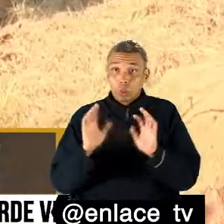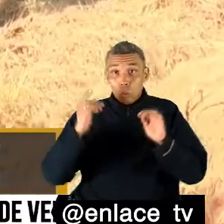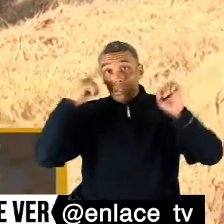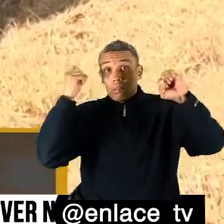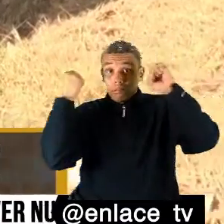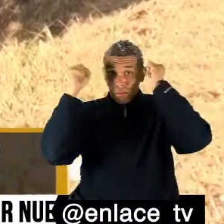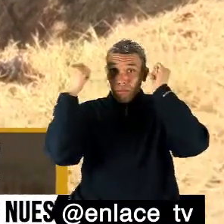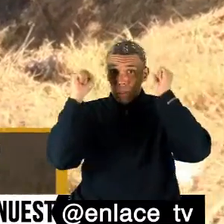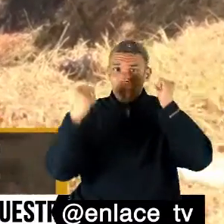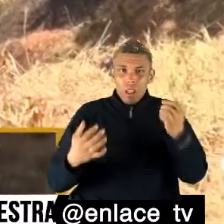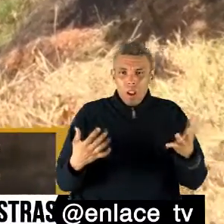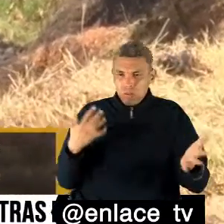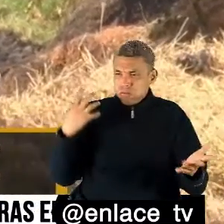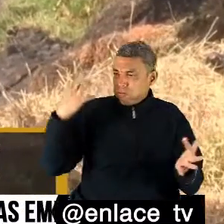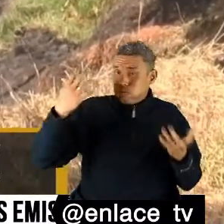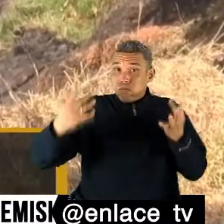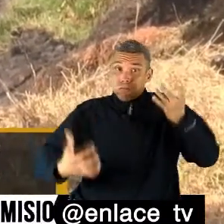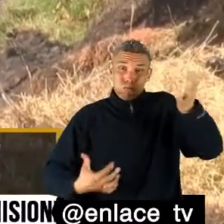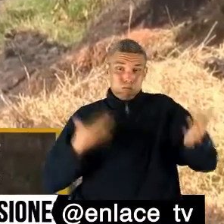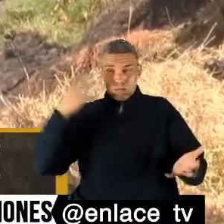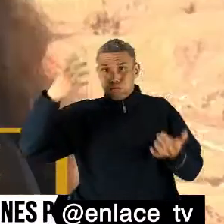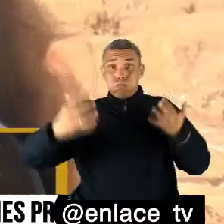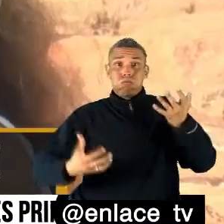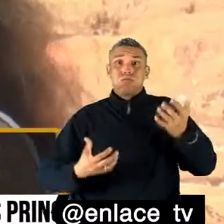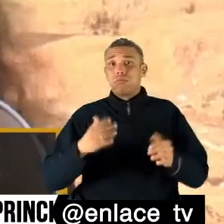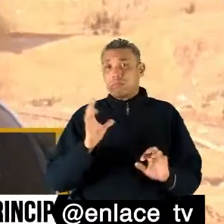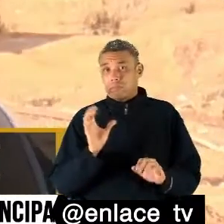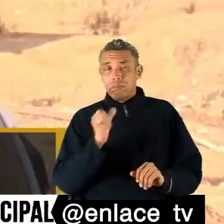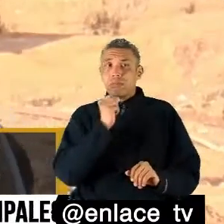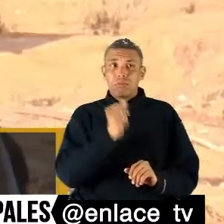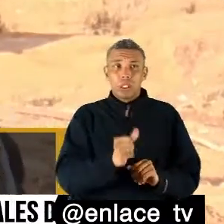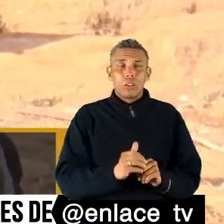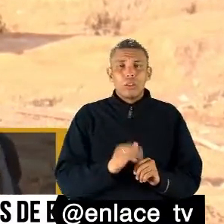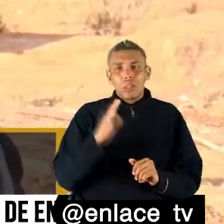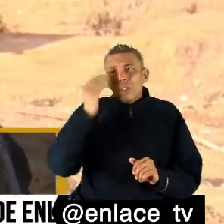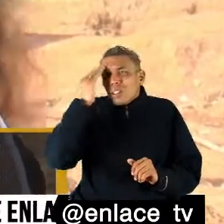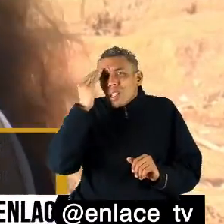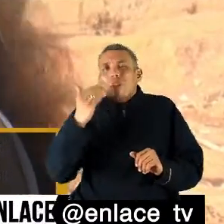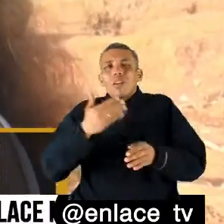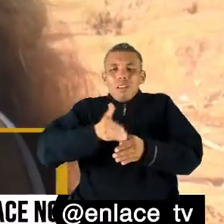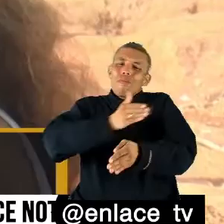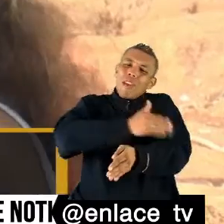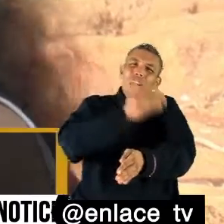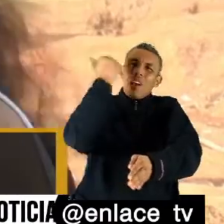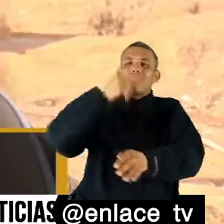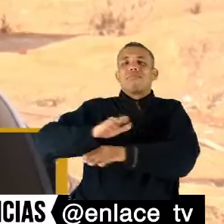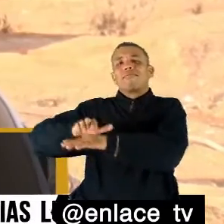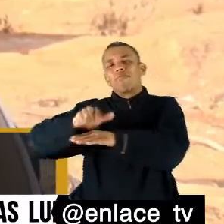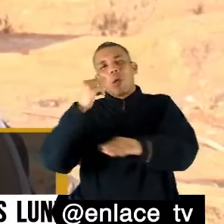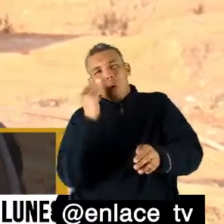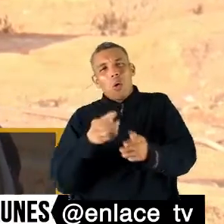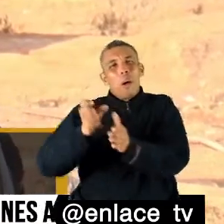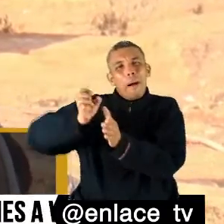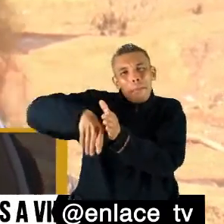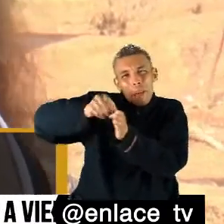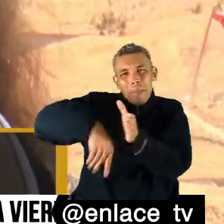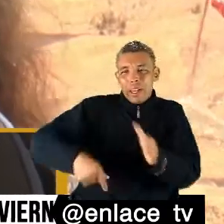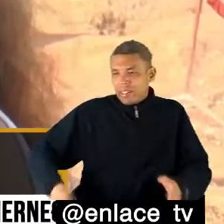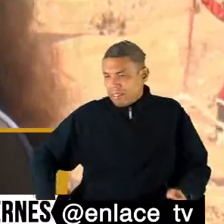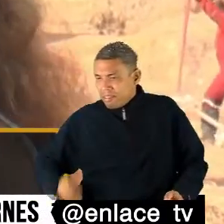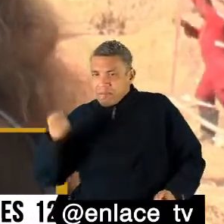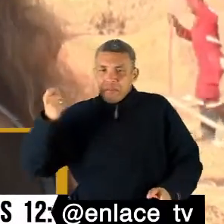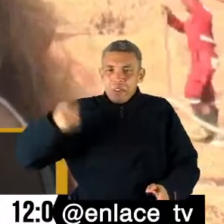venido provocando, ¿sí? Porque se debe saber de que no deben de quemar basuras. Sí. Y más que todo aquí porque es una invasión que